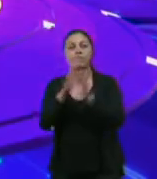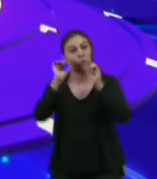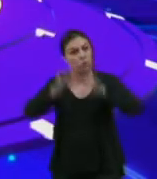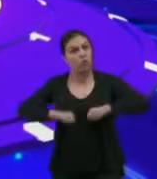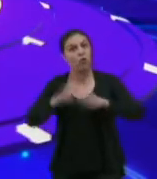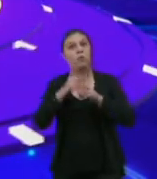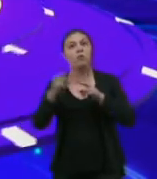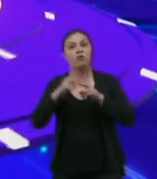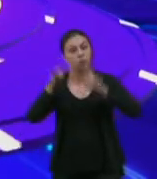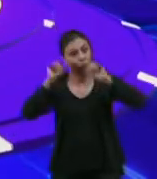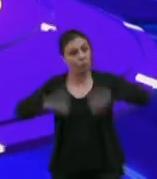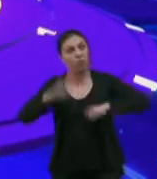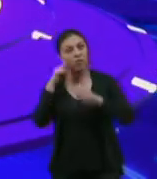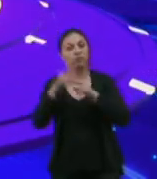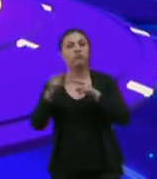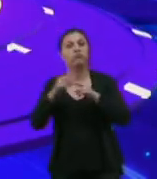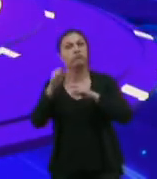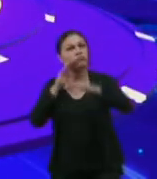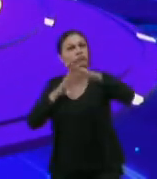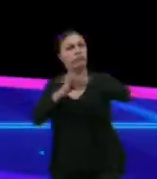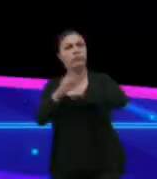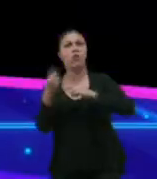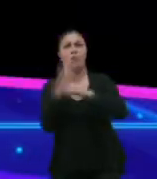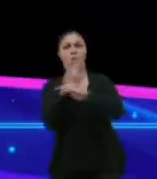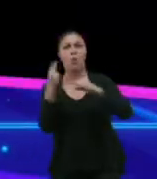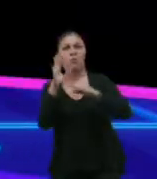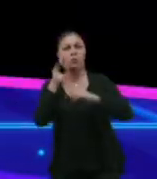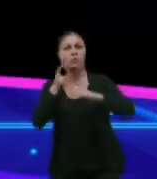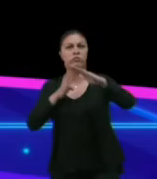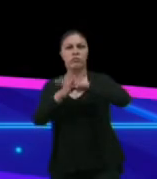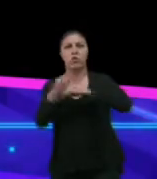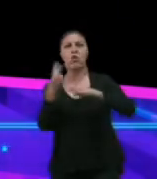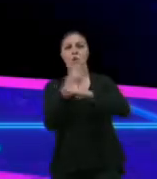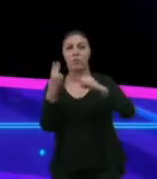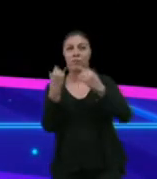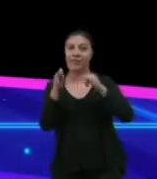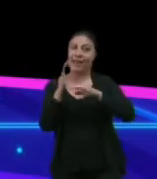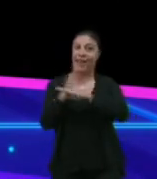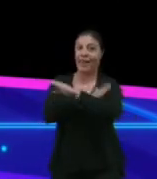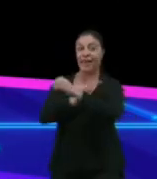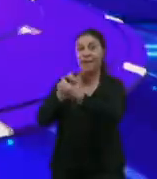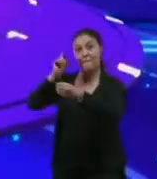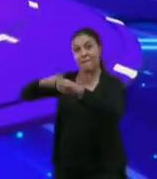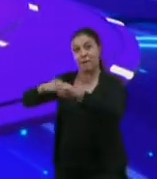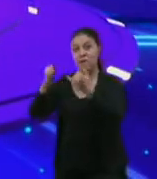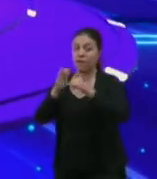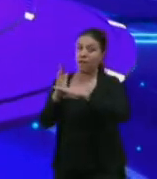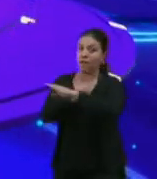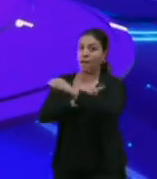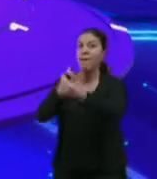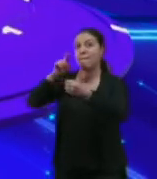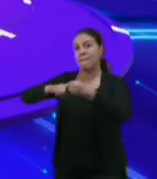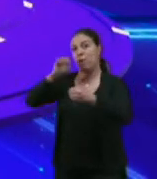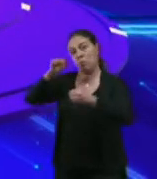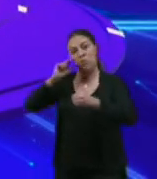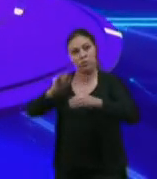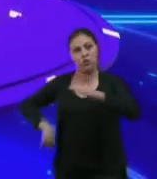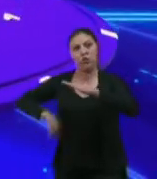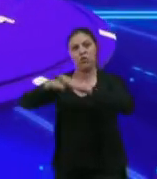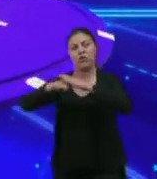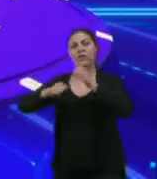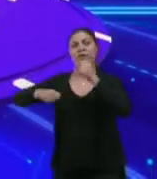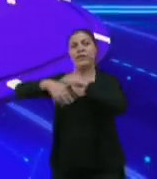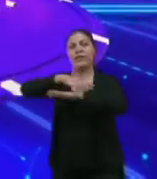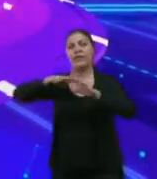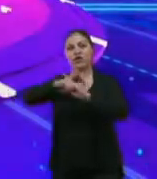pueden entrar a nuestra plataforma en los que están inscritos y los que no pues también lo vamos a colgar en nuestras redes sociales y en todos los